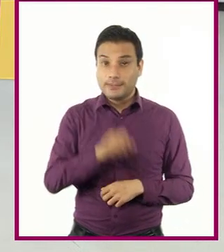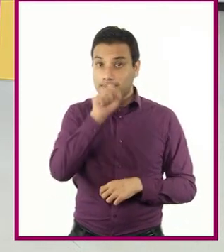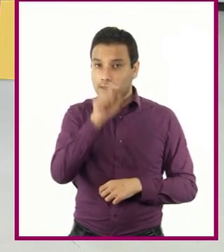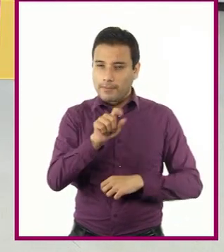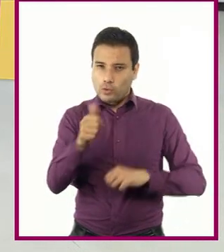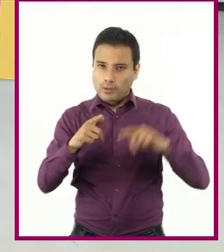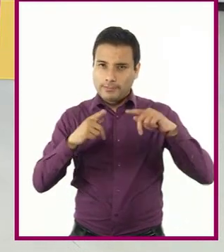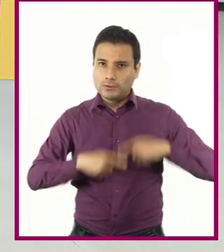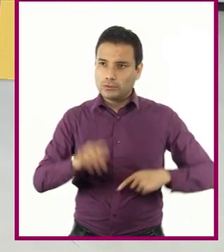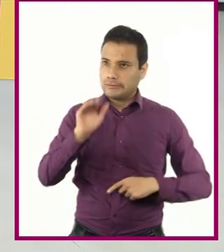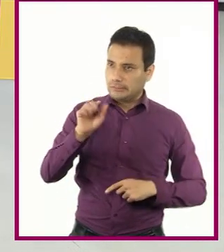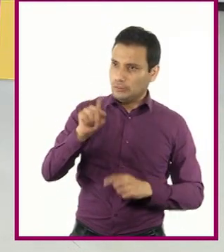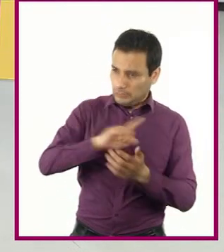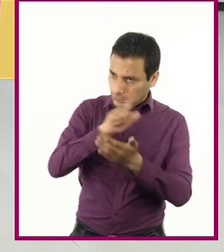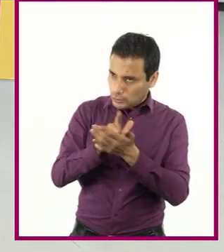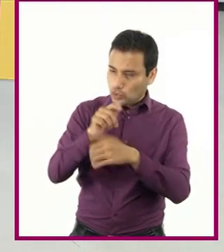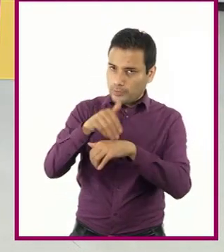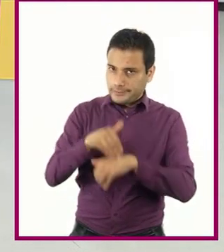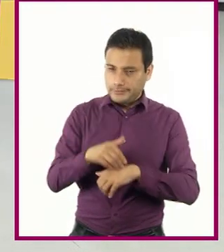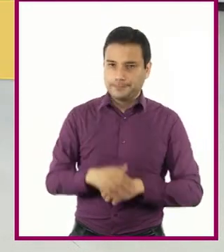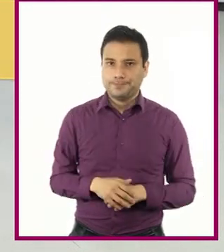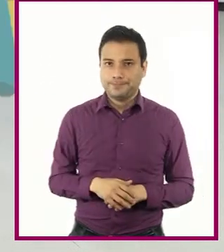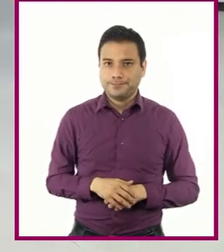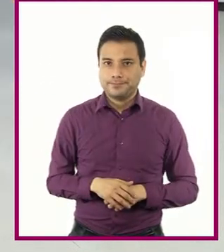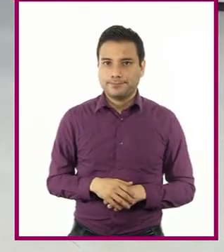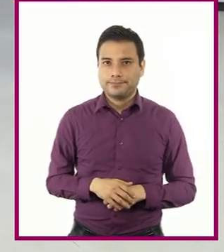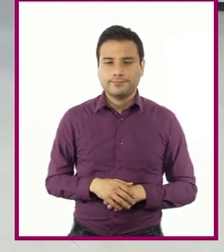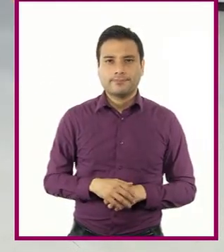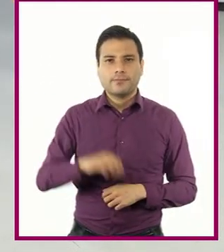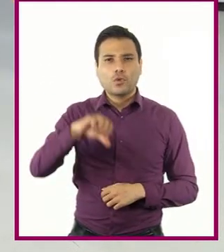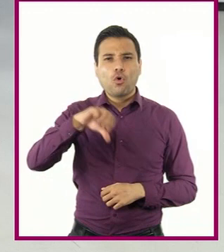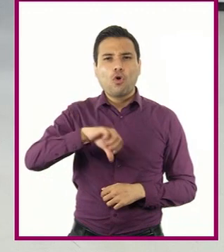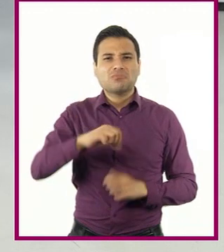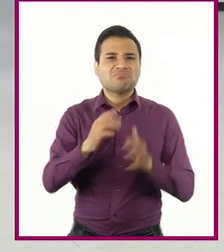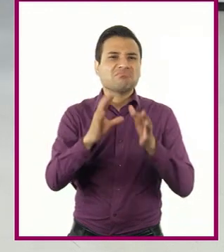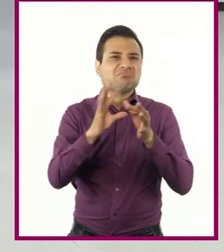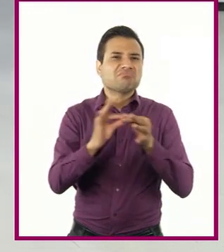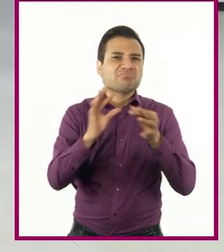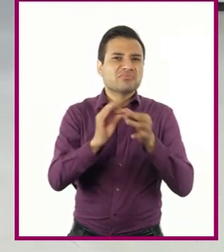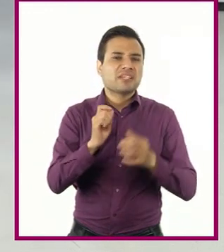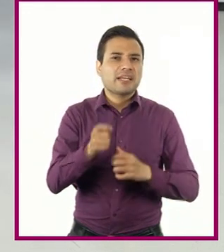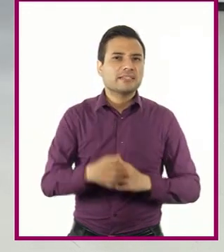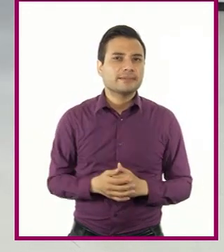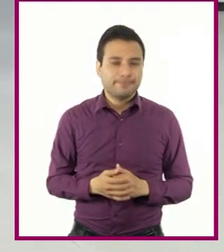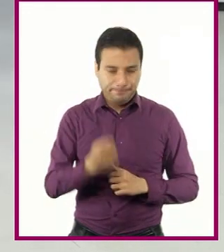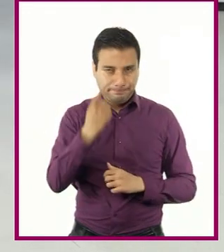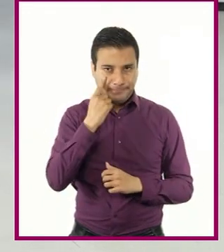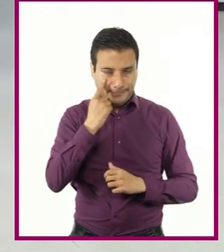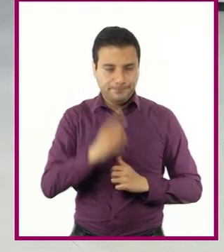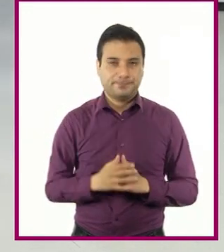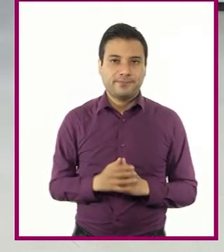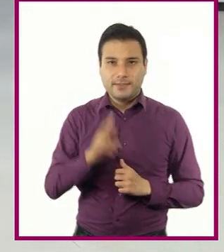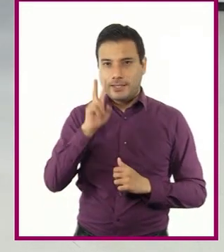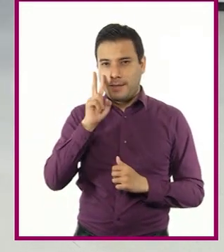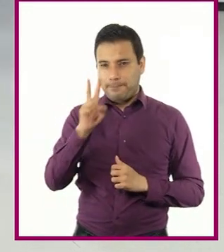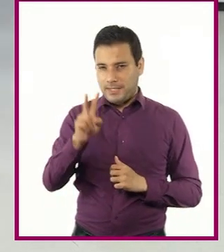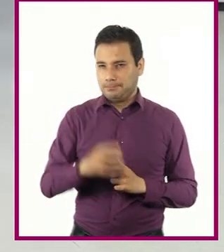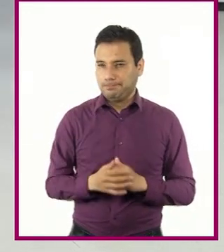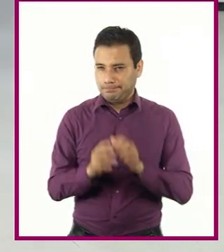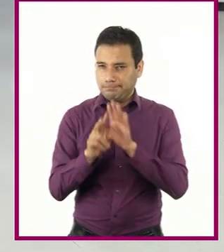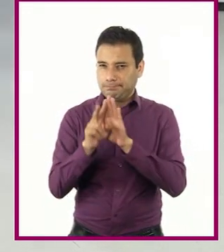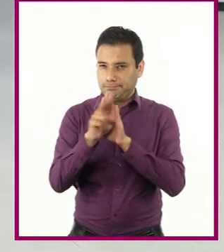los derechos humanos. Recapitulemos lo que hemos expuesto hasta ahora. Veamos y escuchemos la siguiente